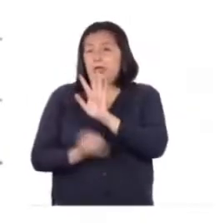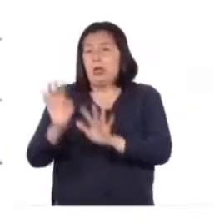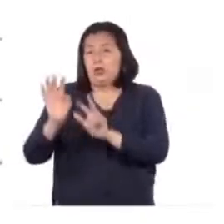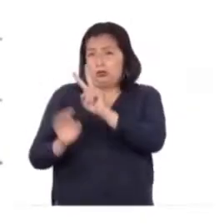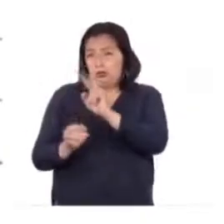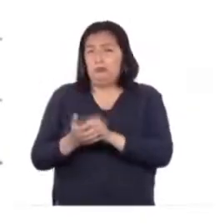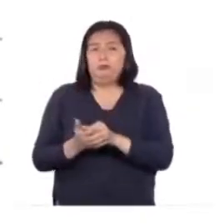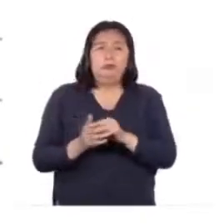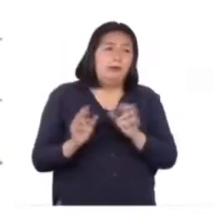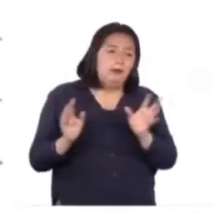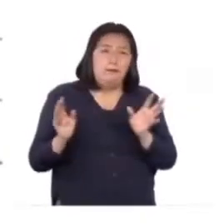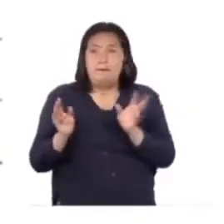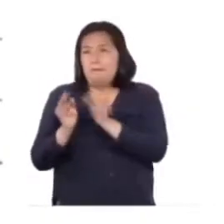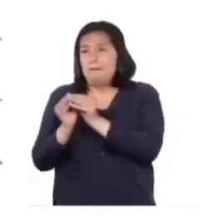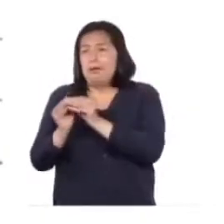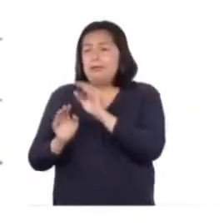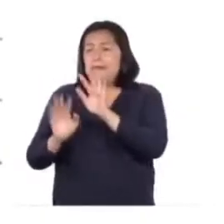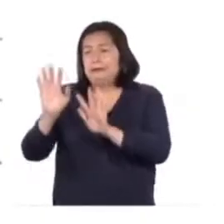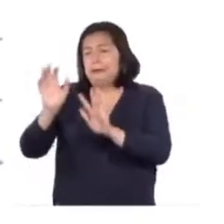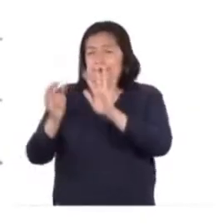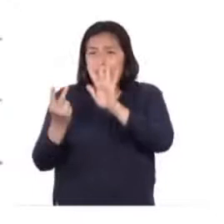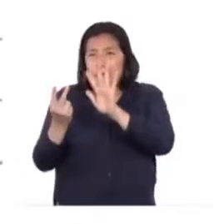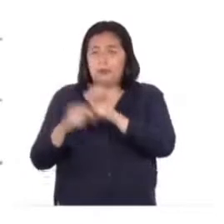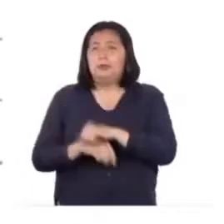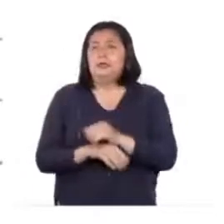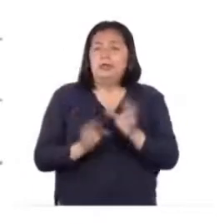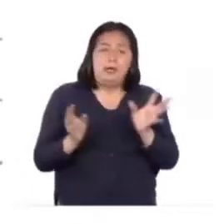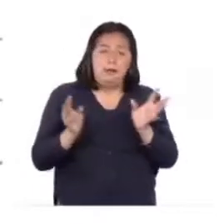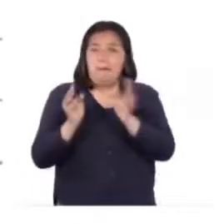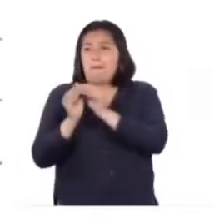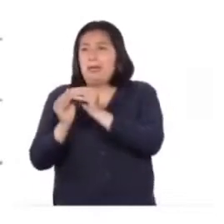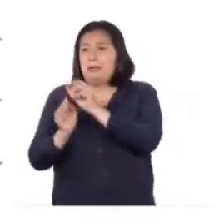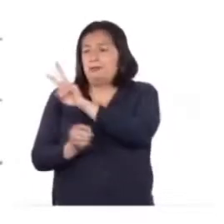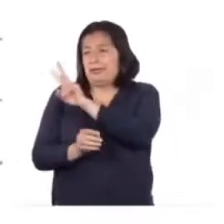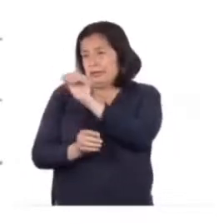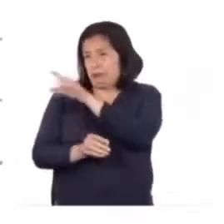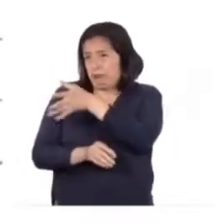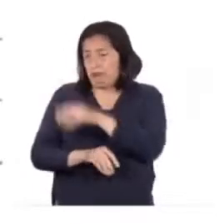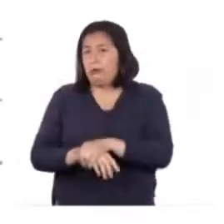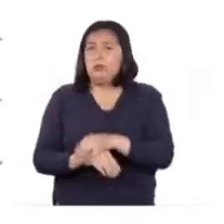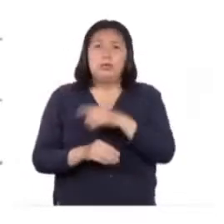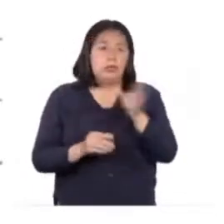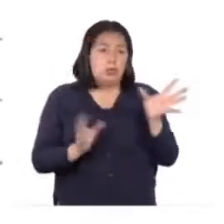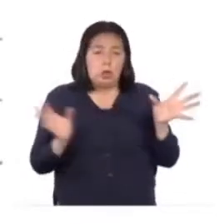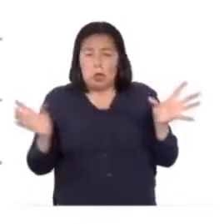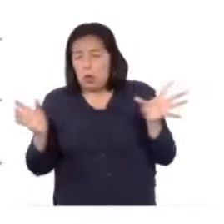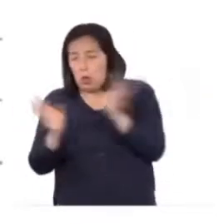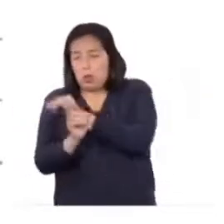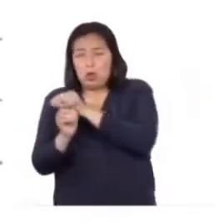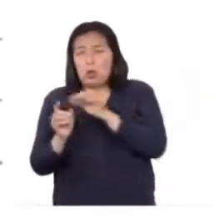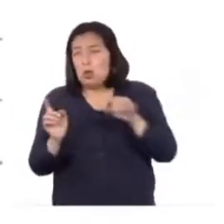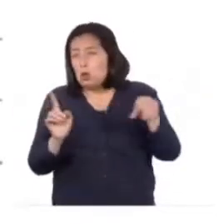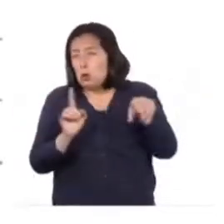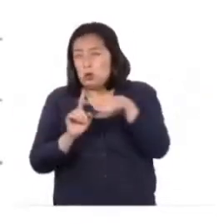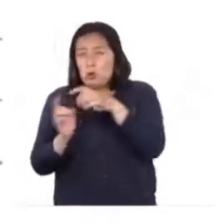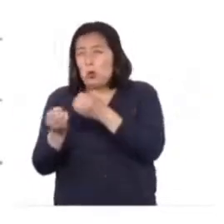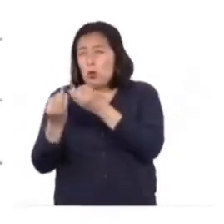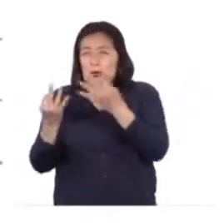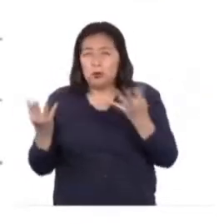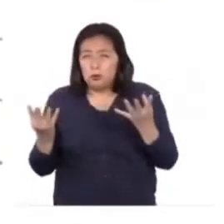12 más 17 y más 20, lo que hace un total de